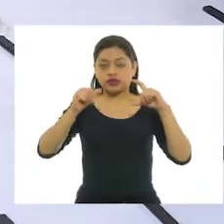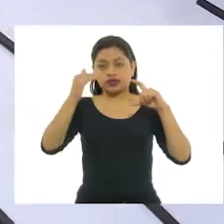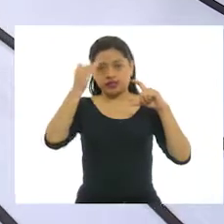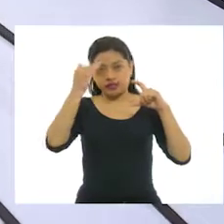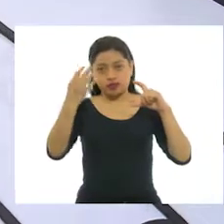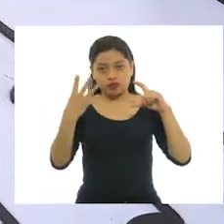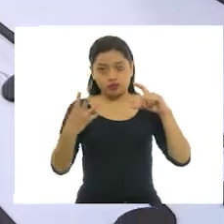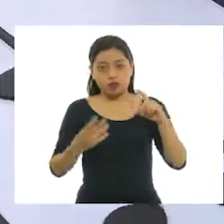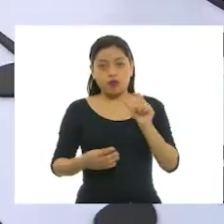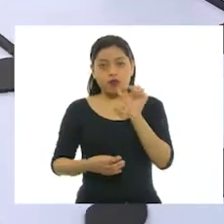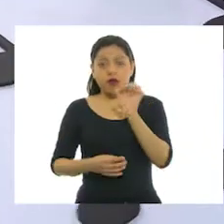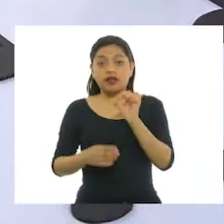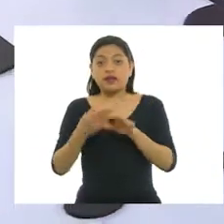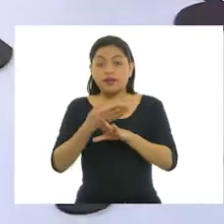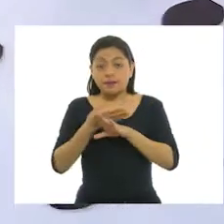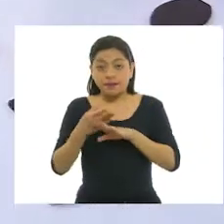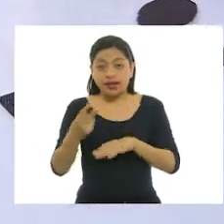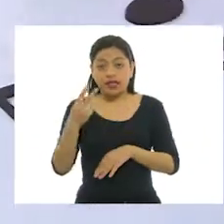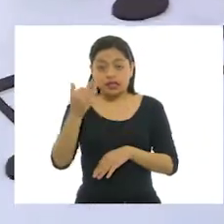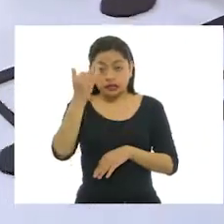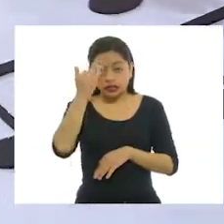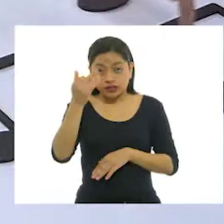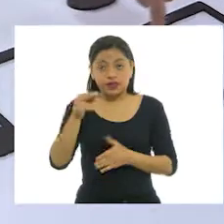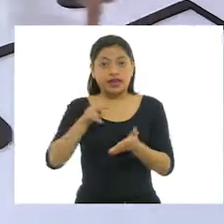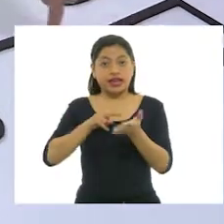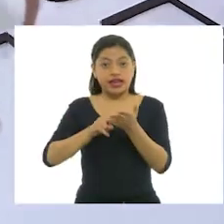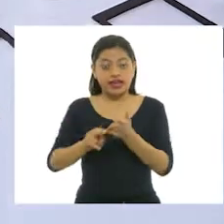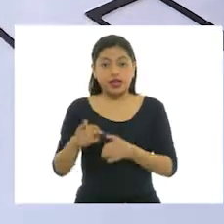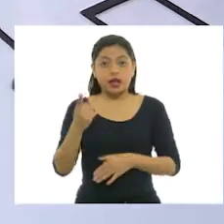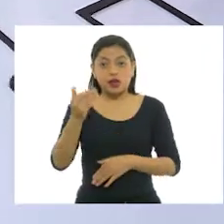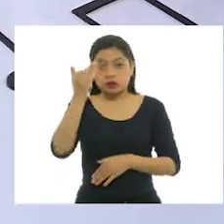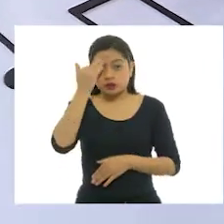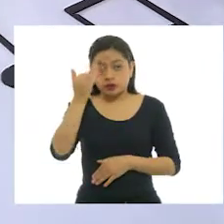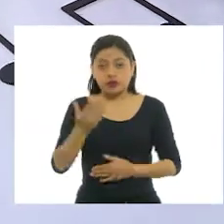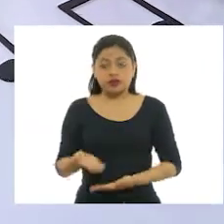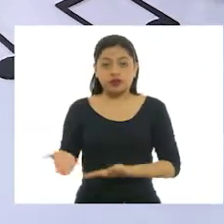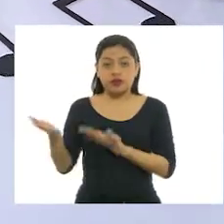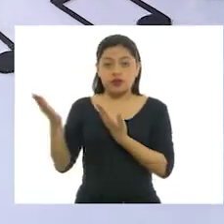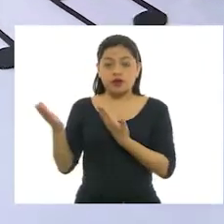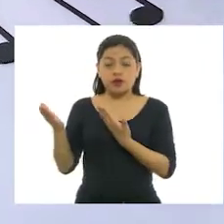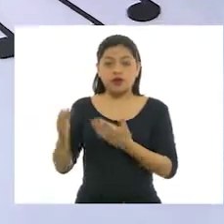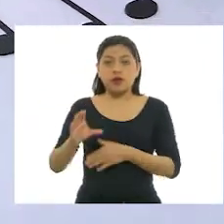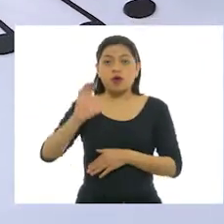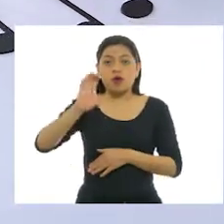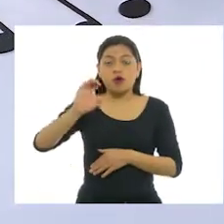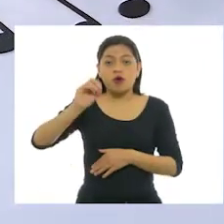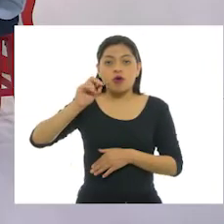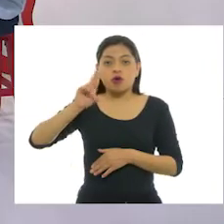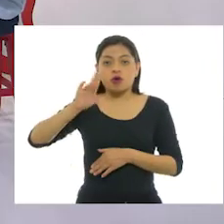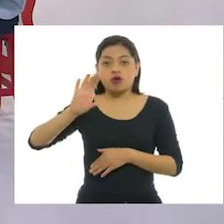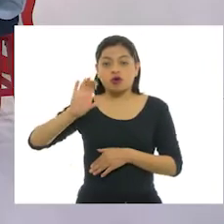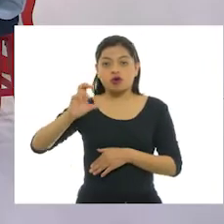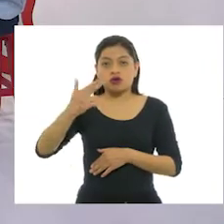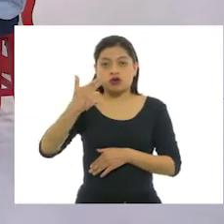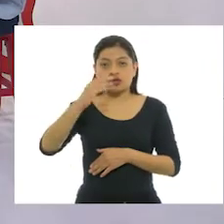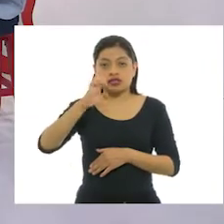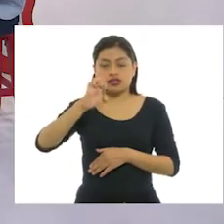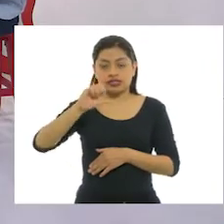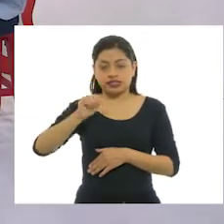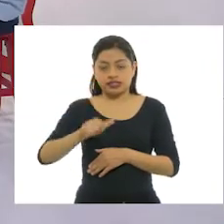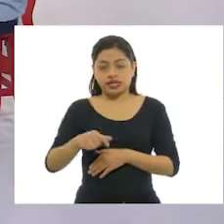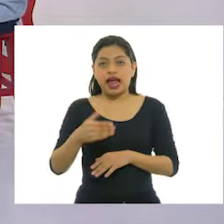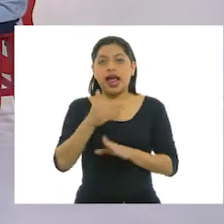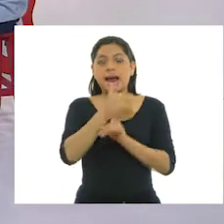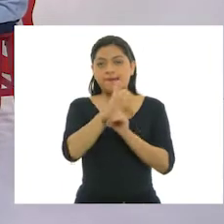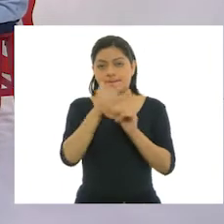2 tiempos, la negra, que dura 1 tiempo, y cada una de estas notitas, que son las corcheas, dura medio tiempo. Perfecto, hasta ahí